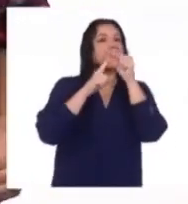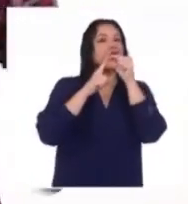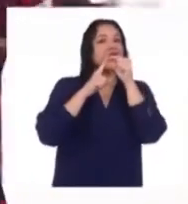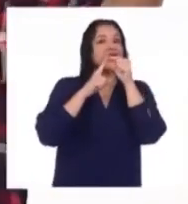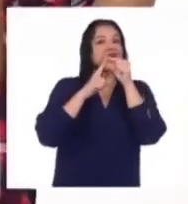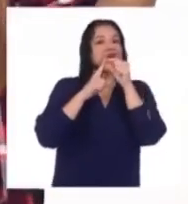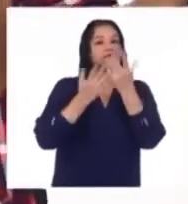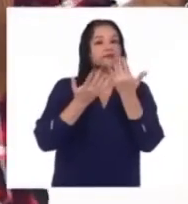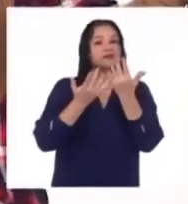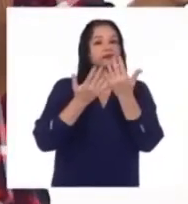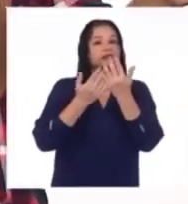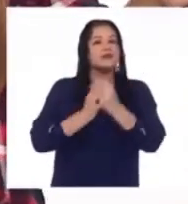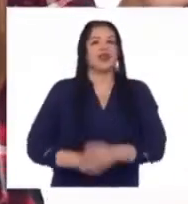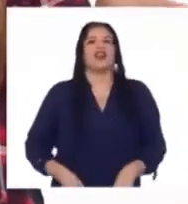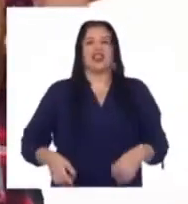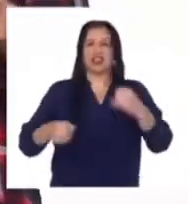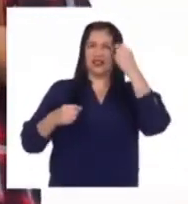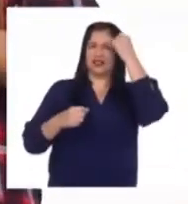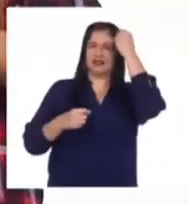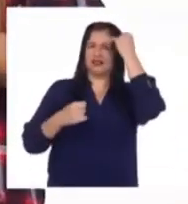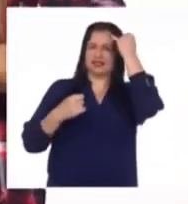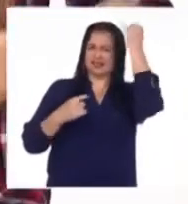es prejuicio.